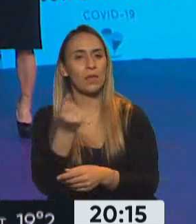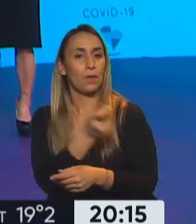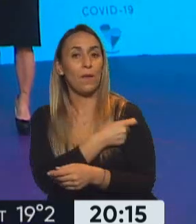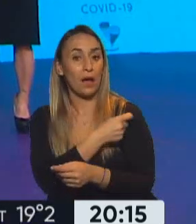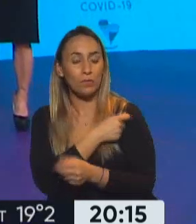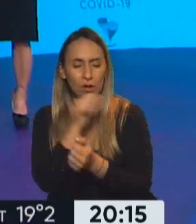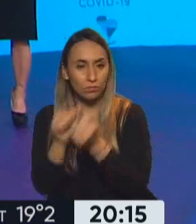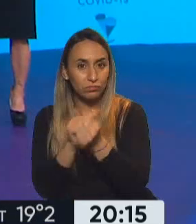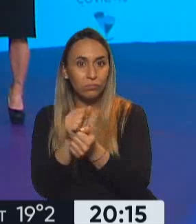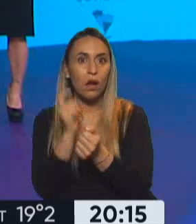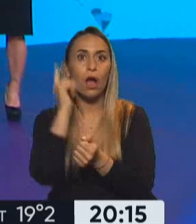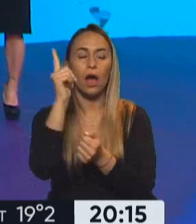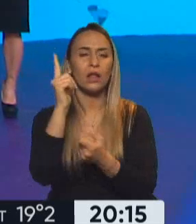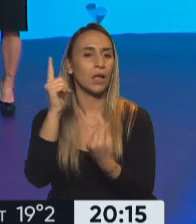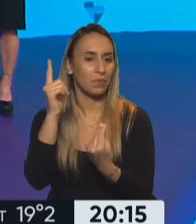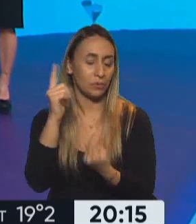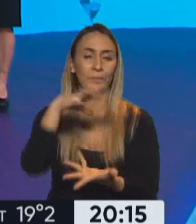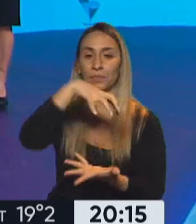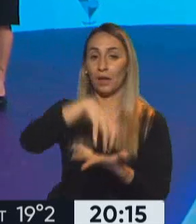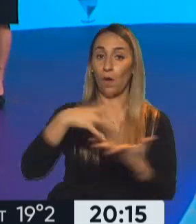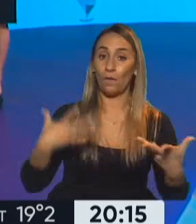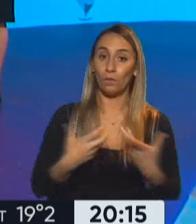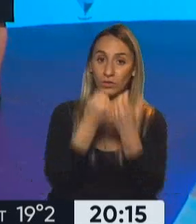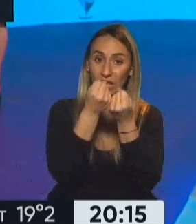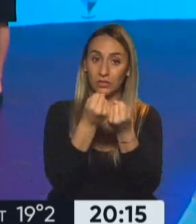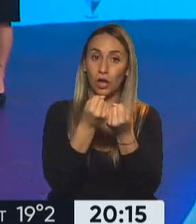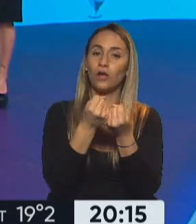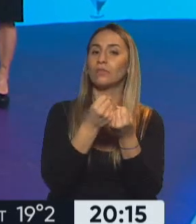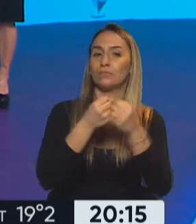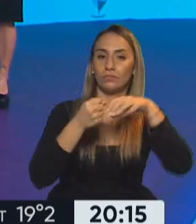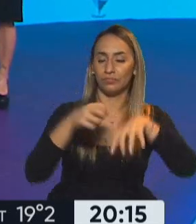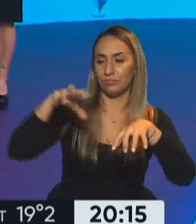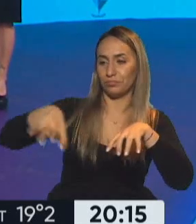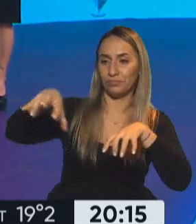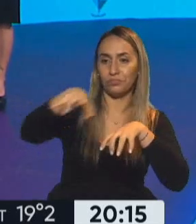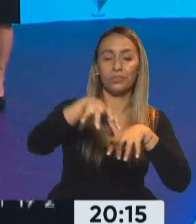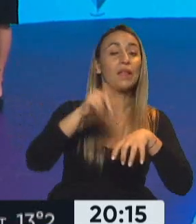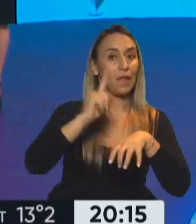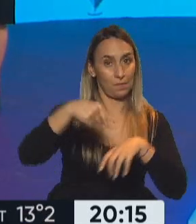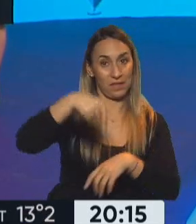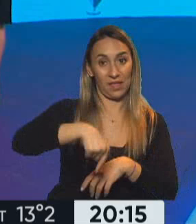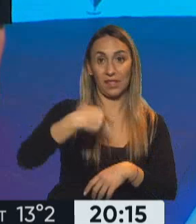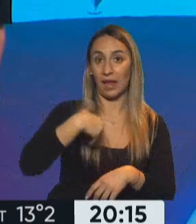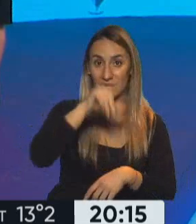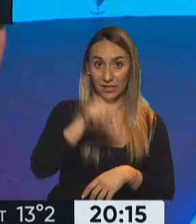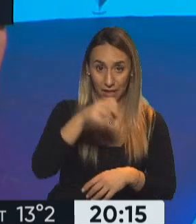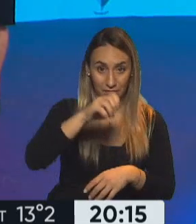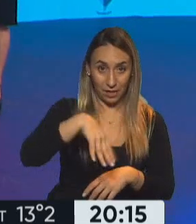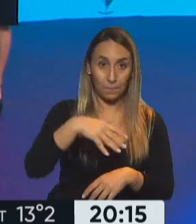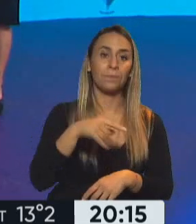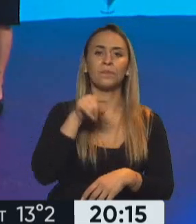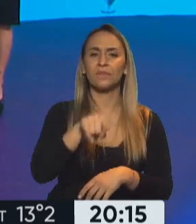datos de una fundación, es una fundación que está en diferentes países, también tiene presencia en Argentina,